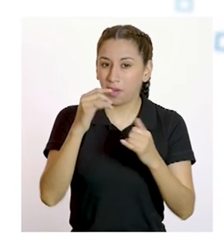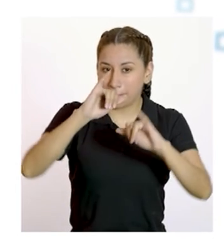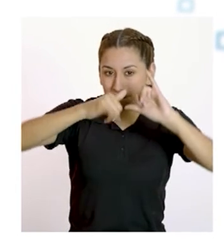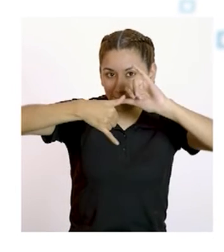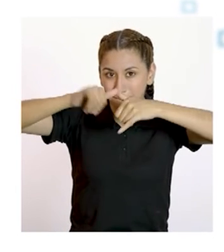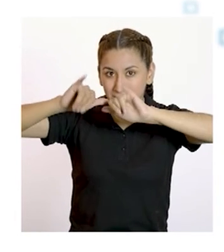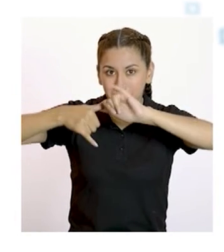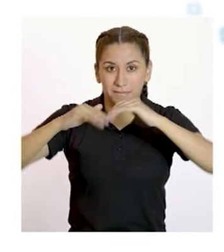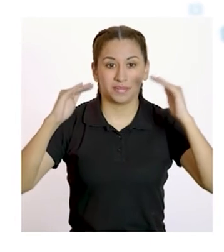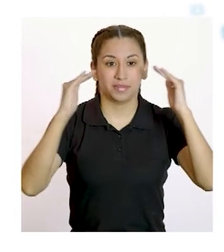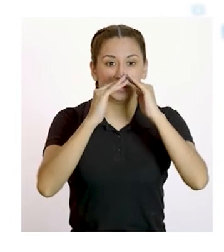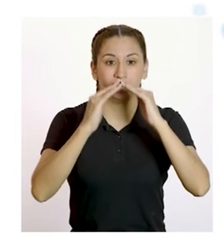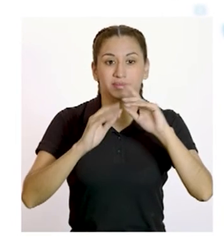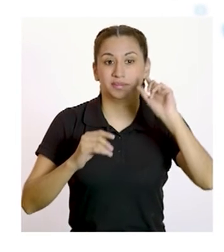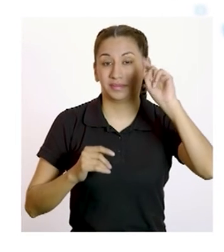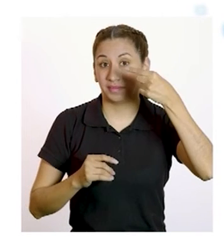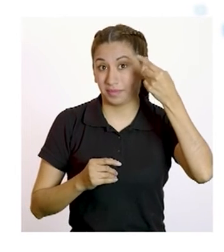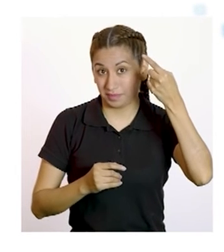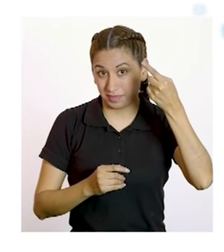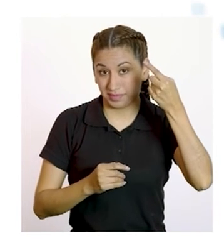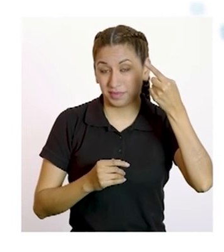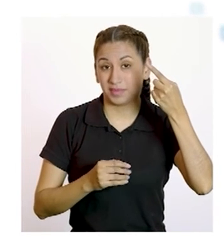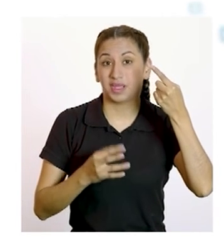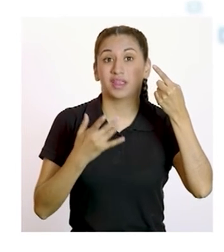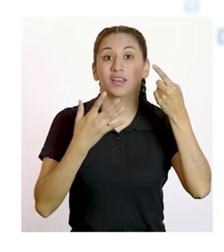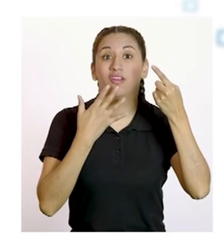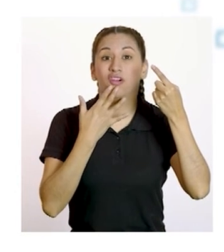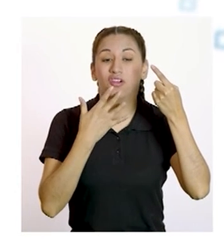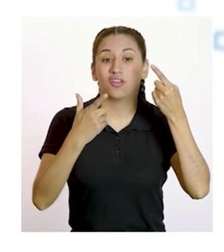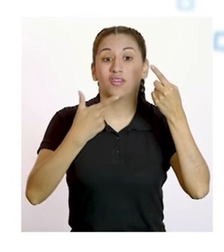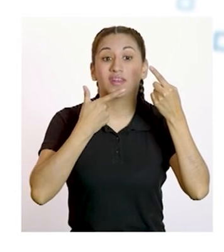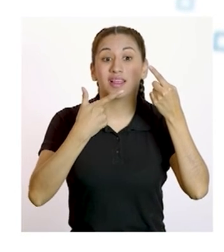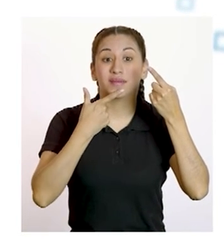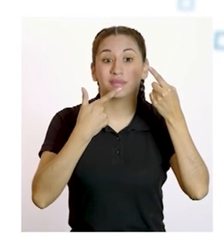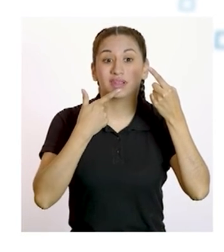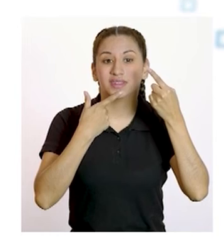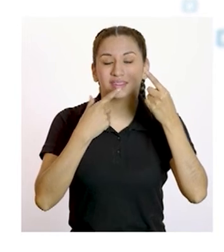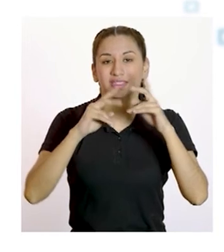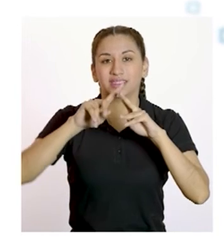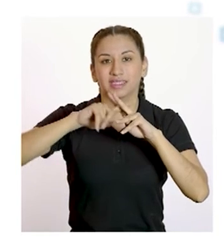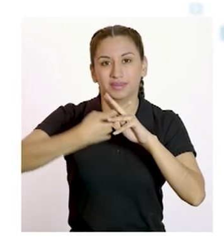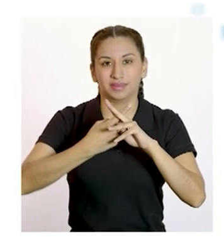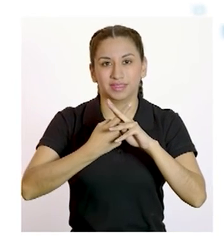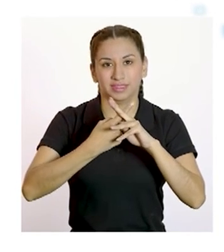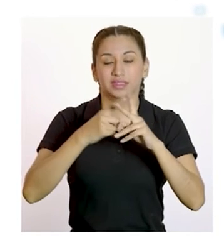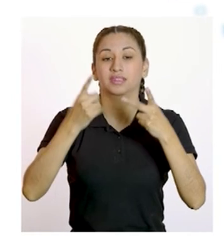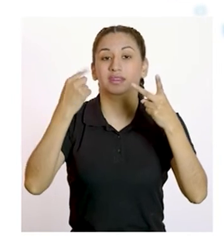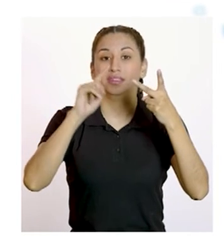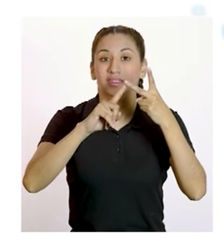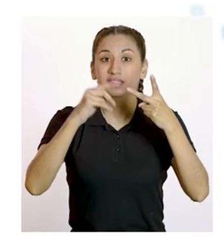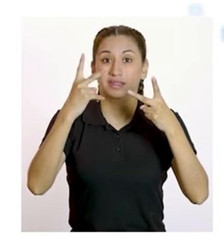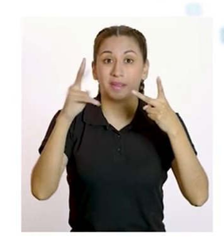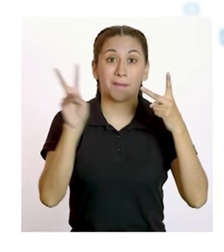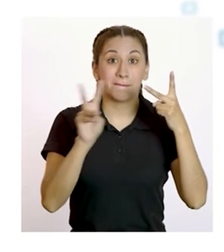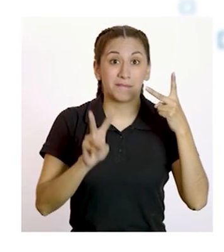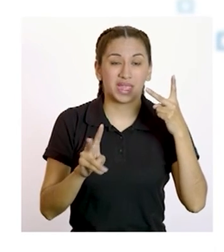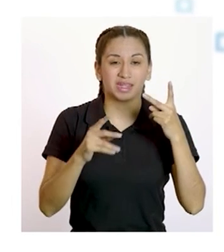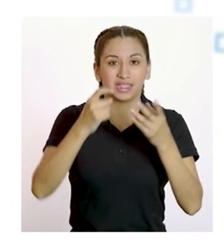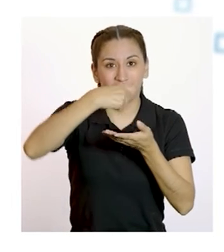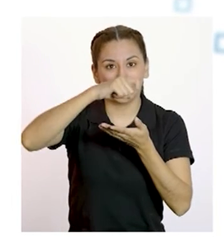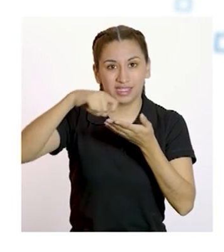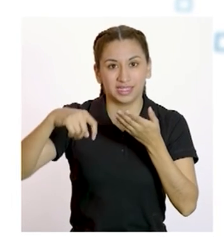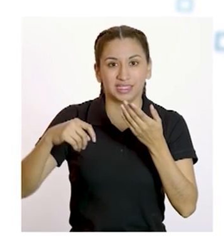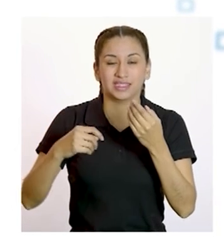muestra en pantalla. El primer fragmento coloreado es para el inicio, el segundo para escribir las